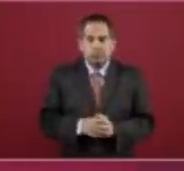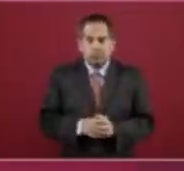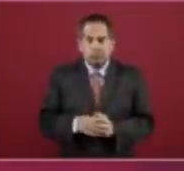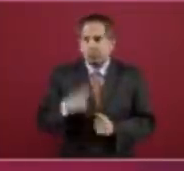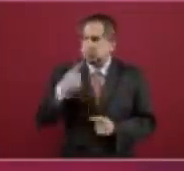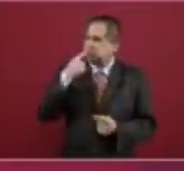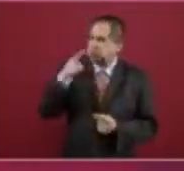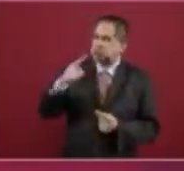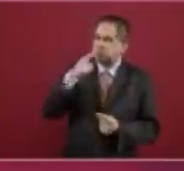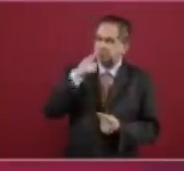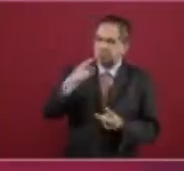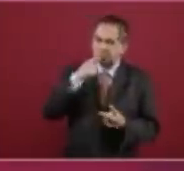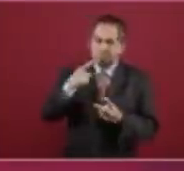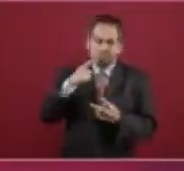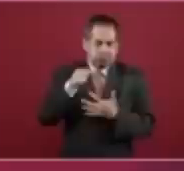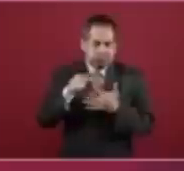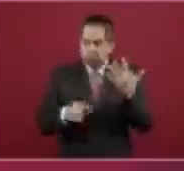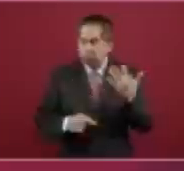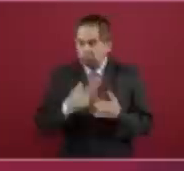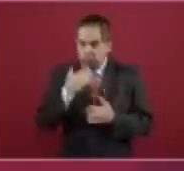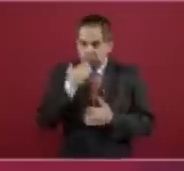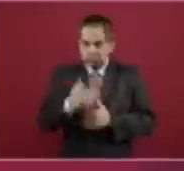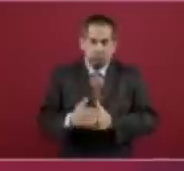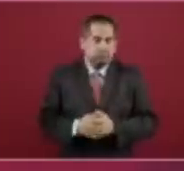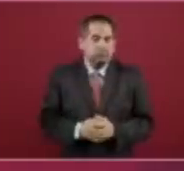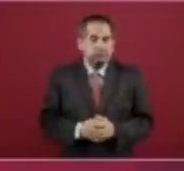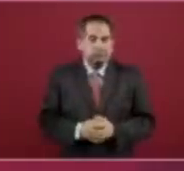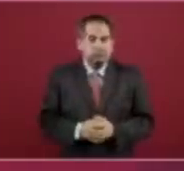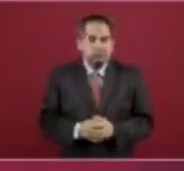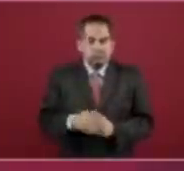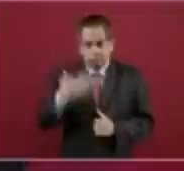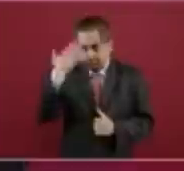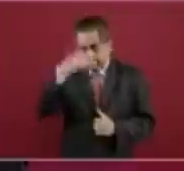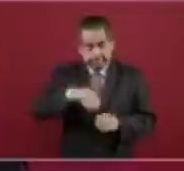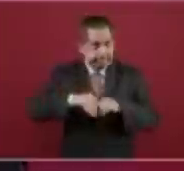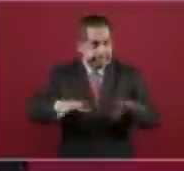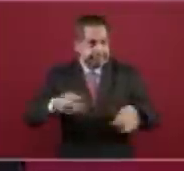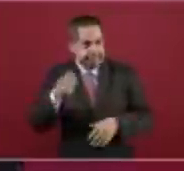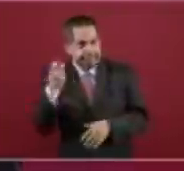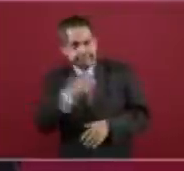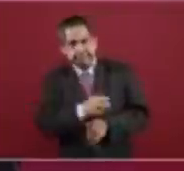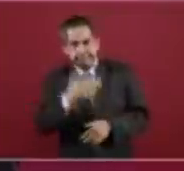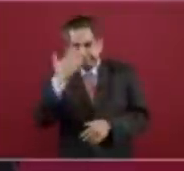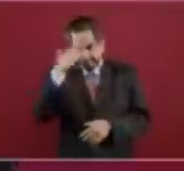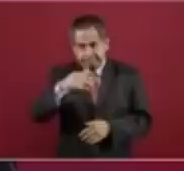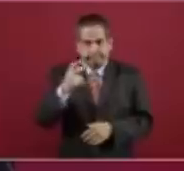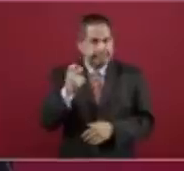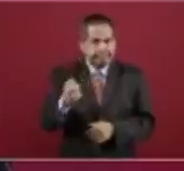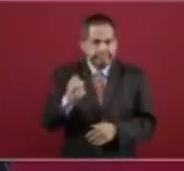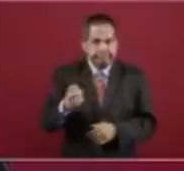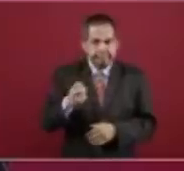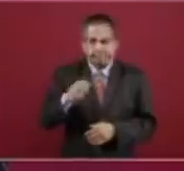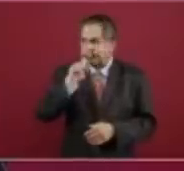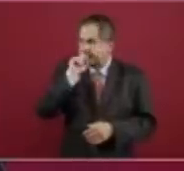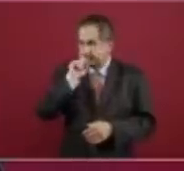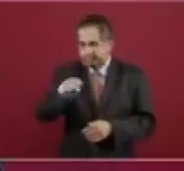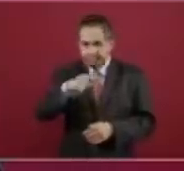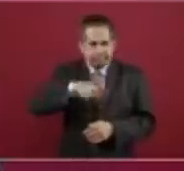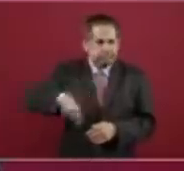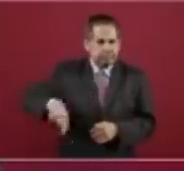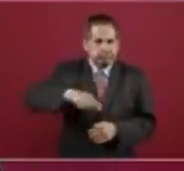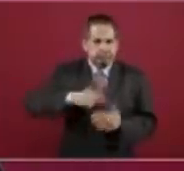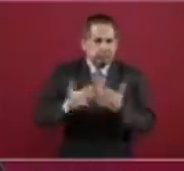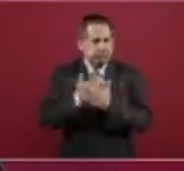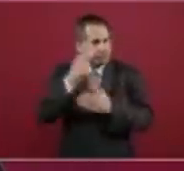denunciar estos hechos, que se sepan, para eso son también